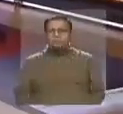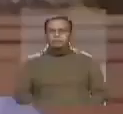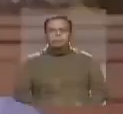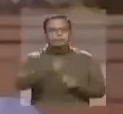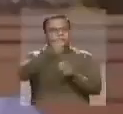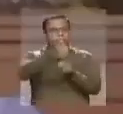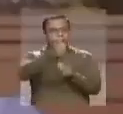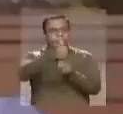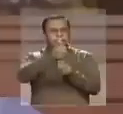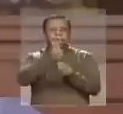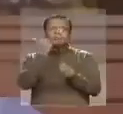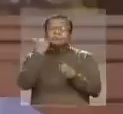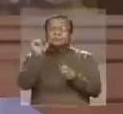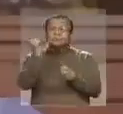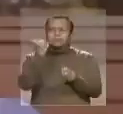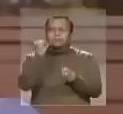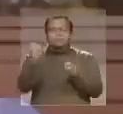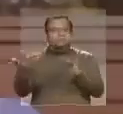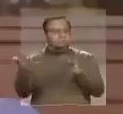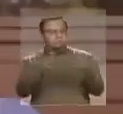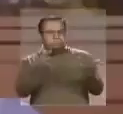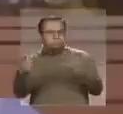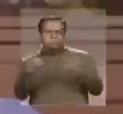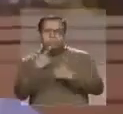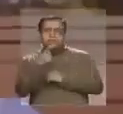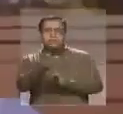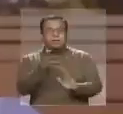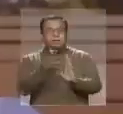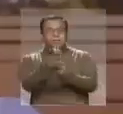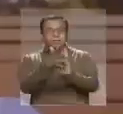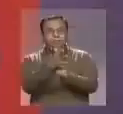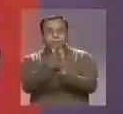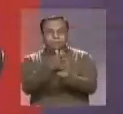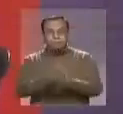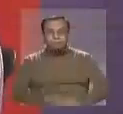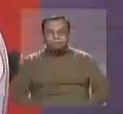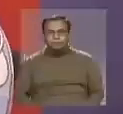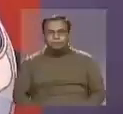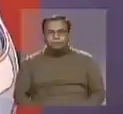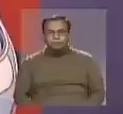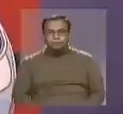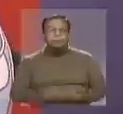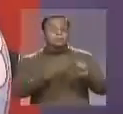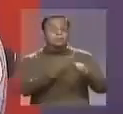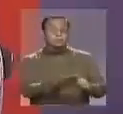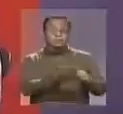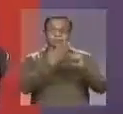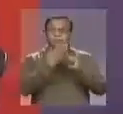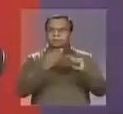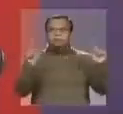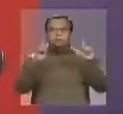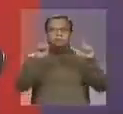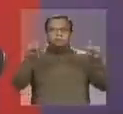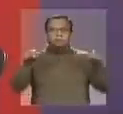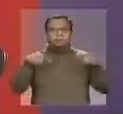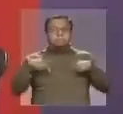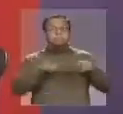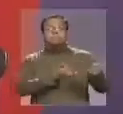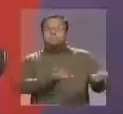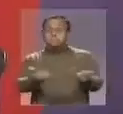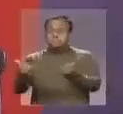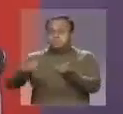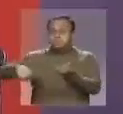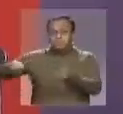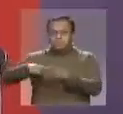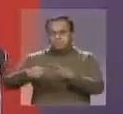jefatura femenina, Evelyn, una primera aproximación, ¿sobre qué dice ese dato? Bueno, esto refleja también una realidad que se